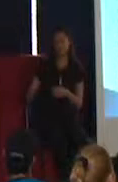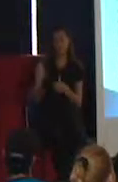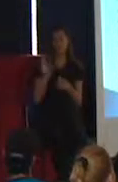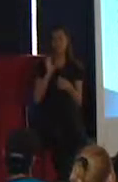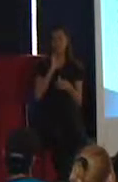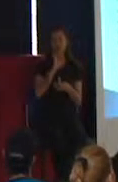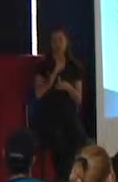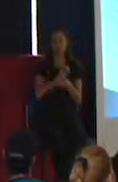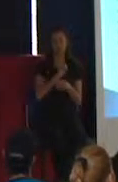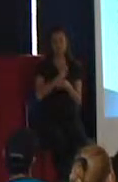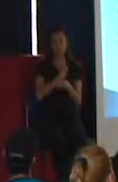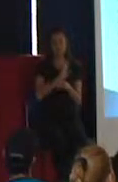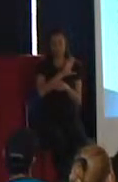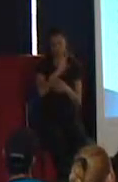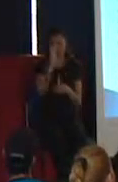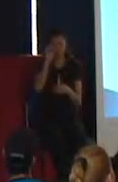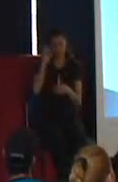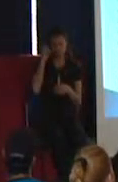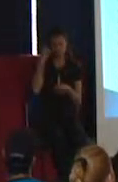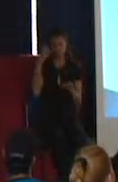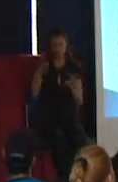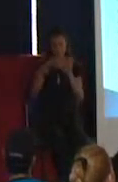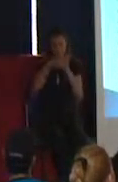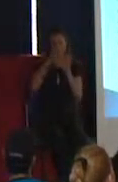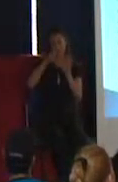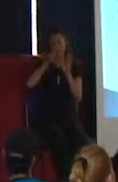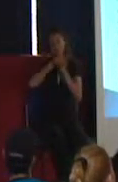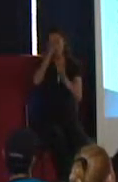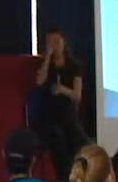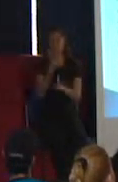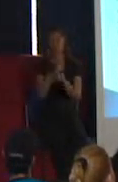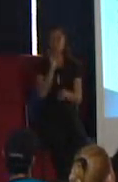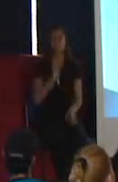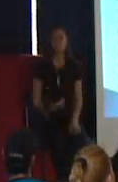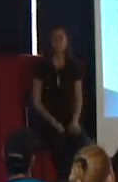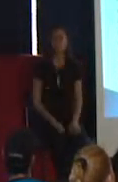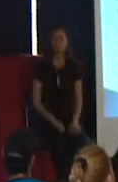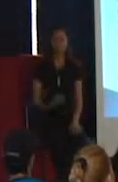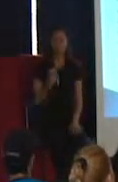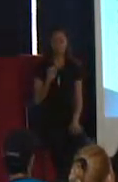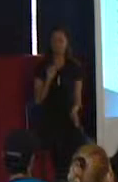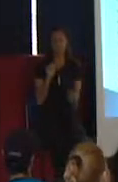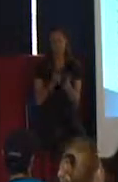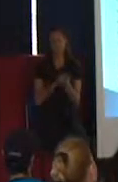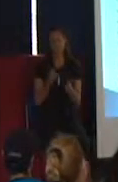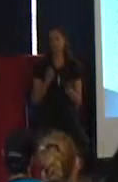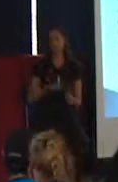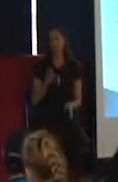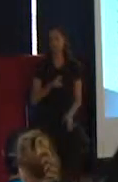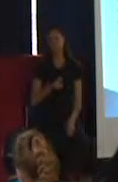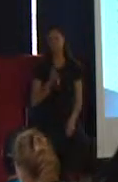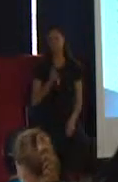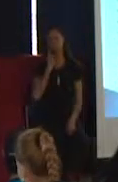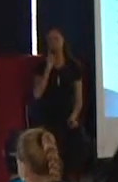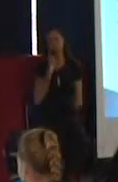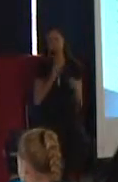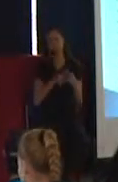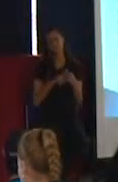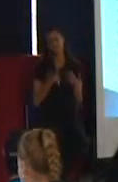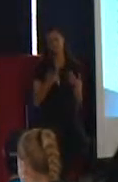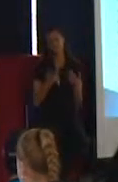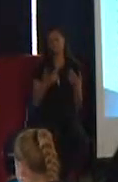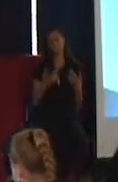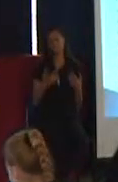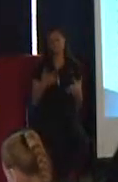las instituciones del Estado, cumplan con esta ley, ¿sí? Eso es lo que se requiere para el goce,